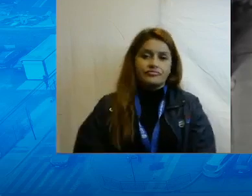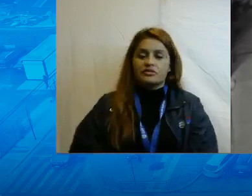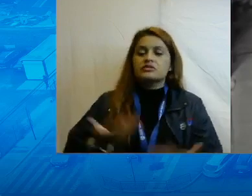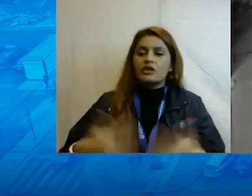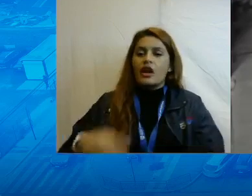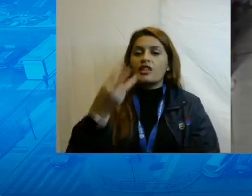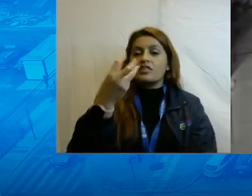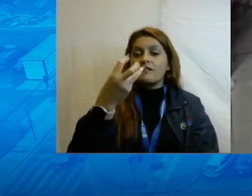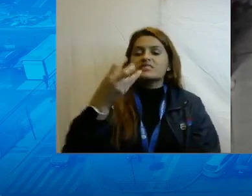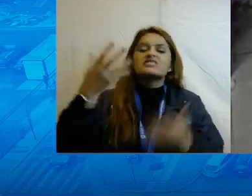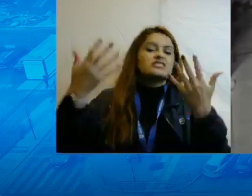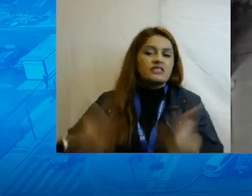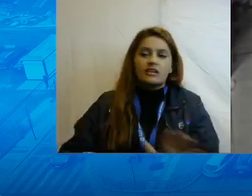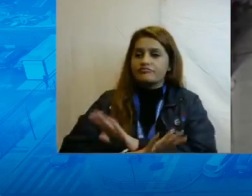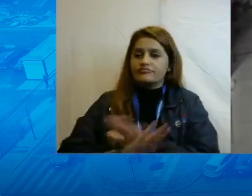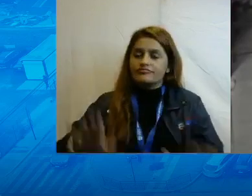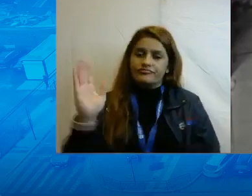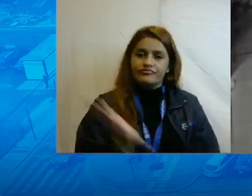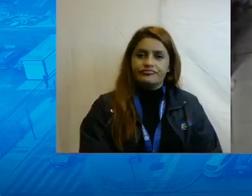cobro.